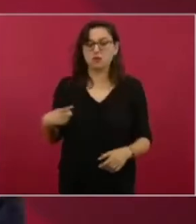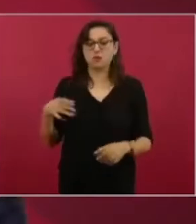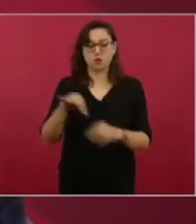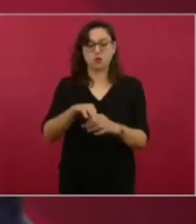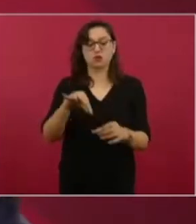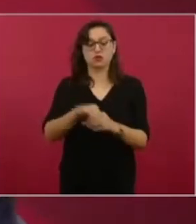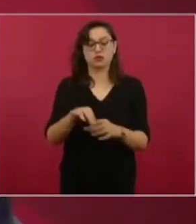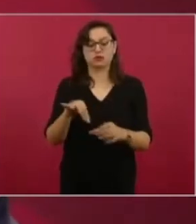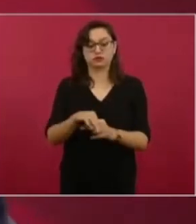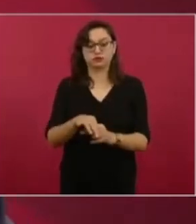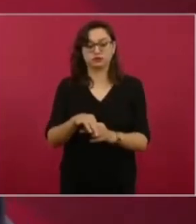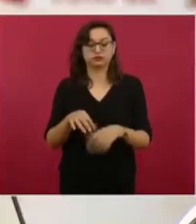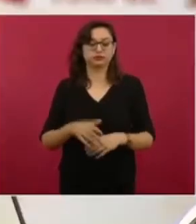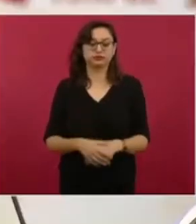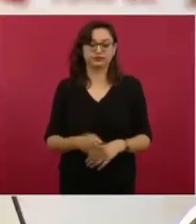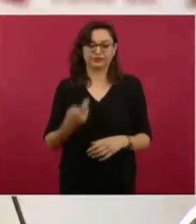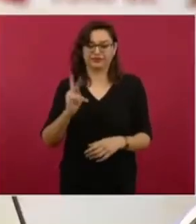cuando